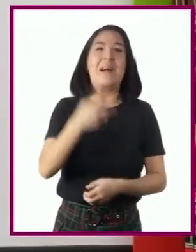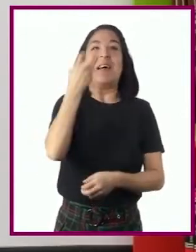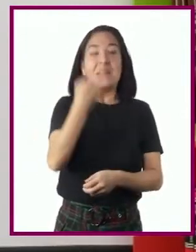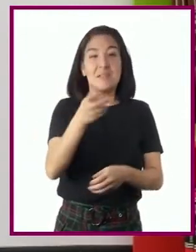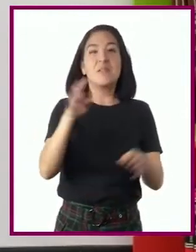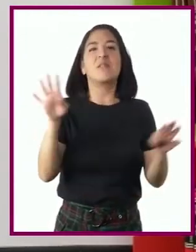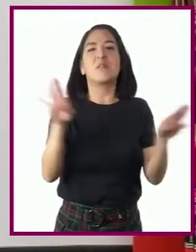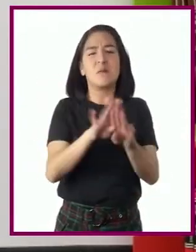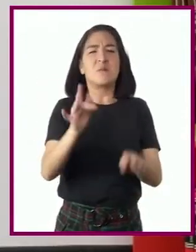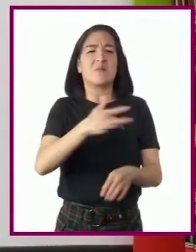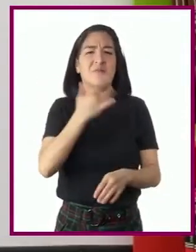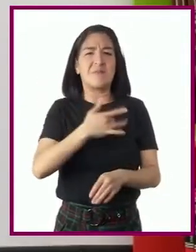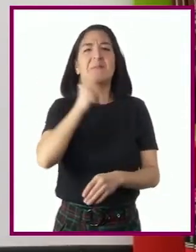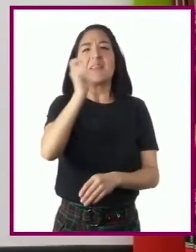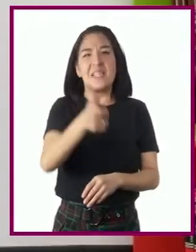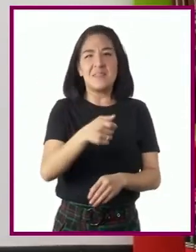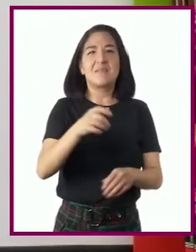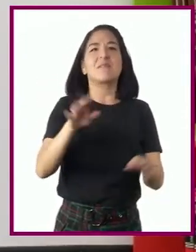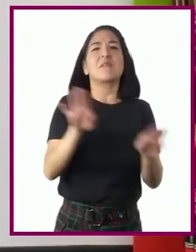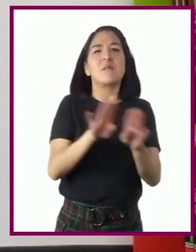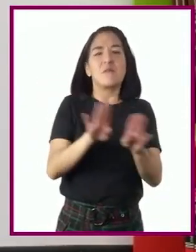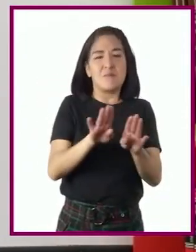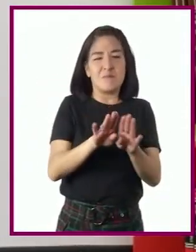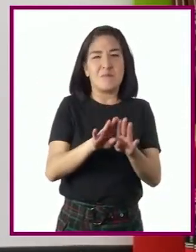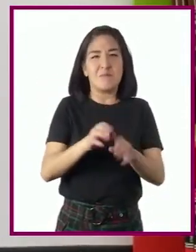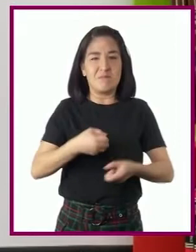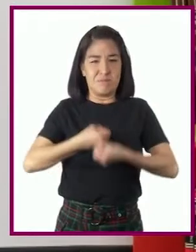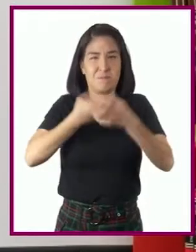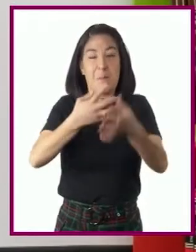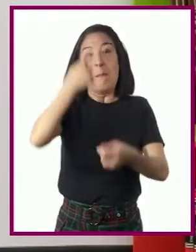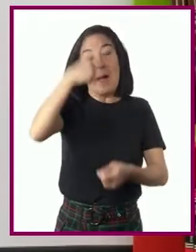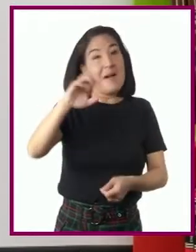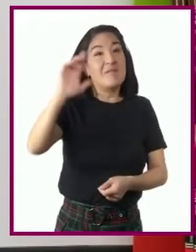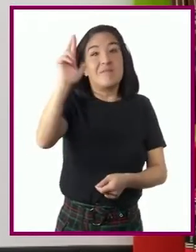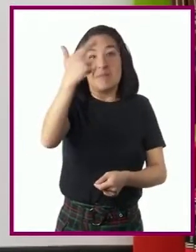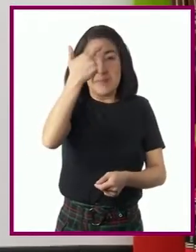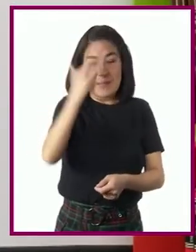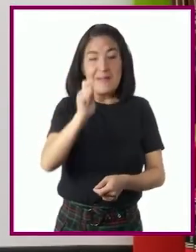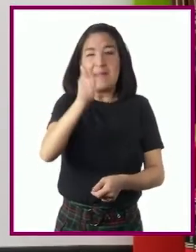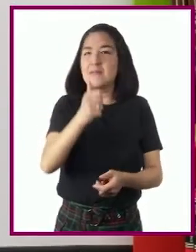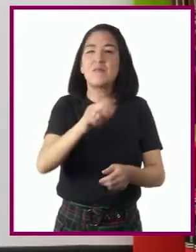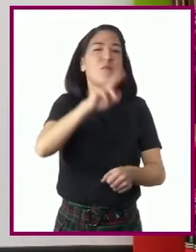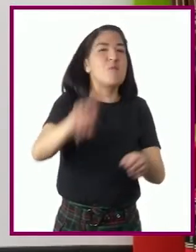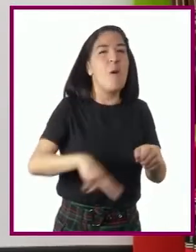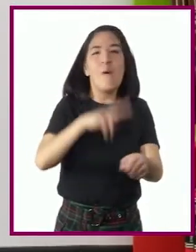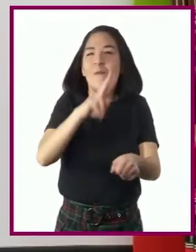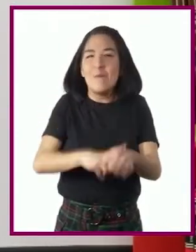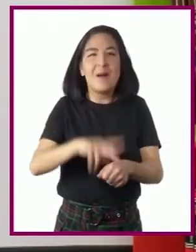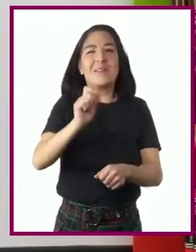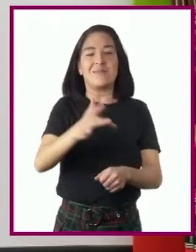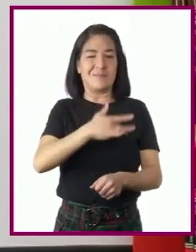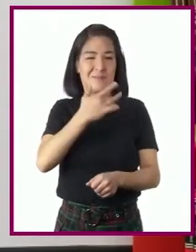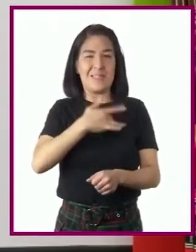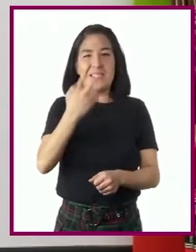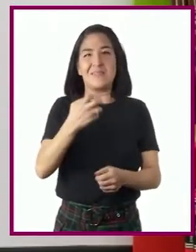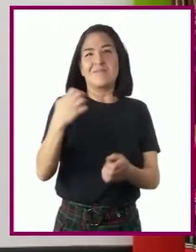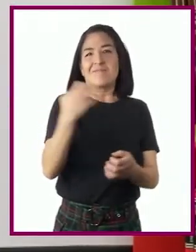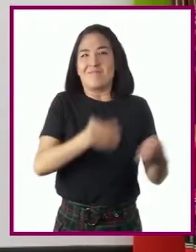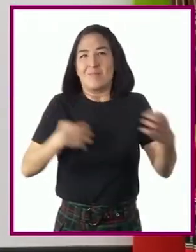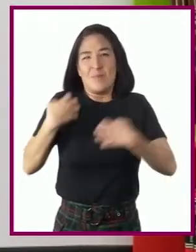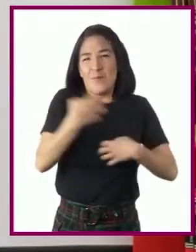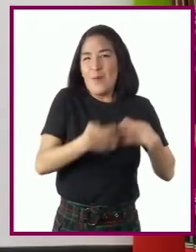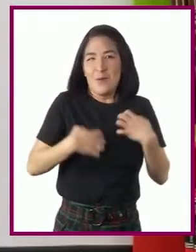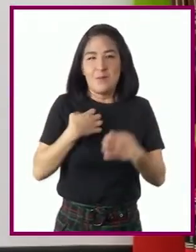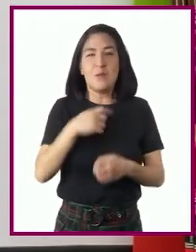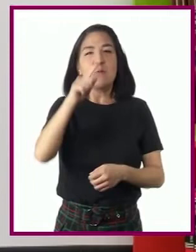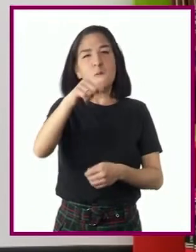qué siento y qué lo provocó ayuda a recordar que es normal que aparezcan estas emociones. Reflexionar si hay